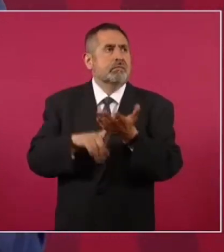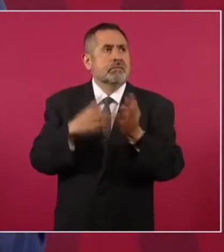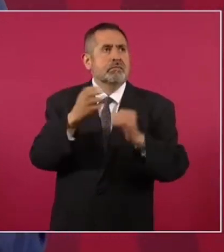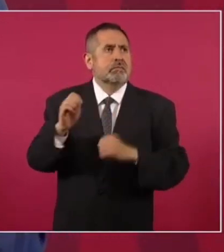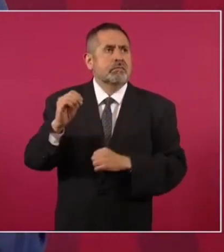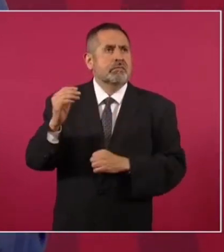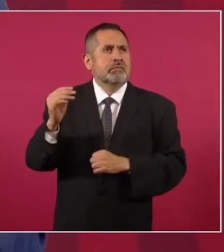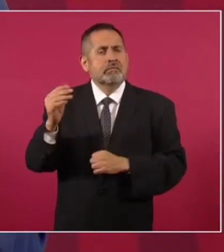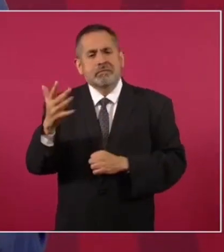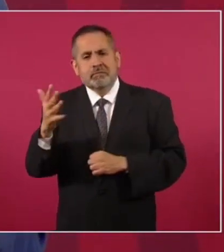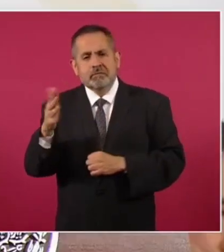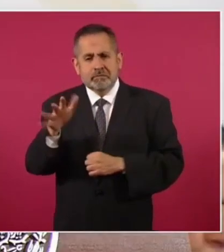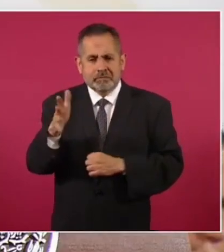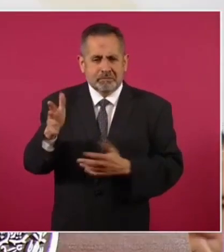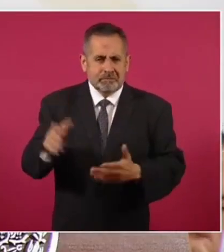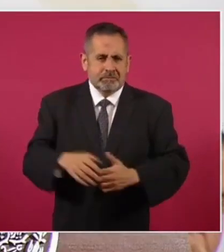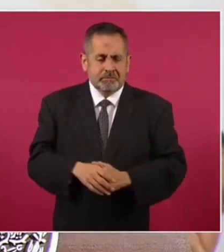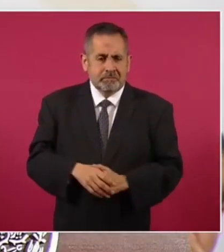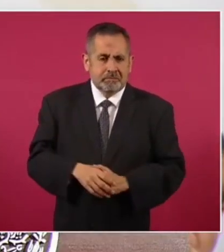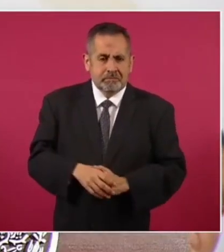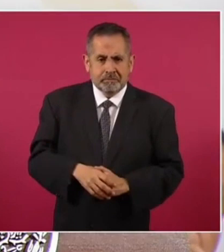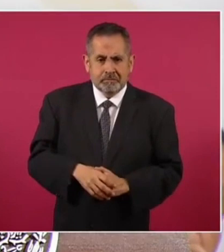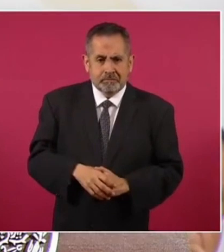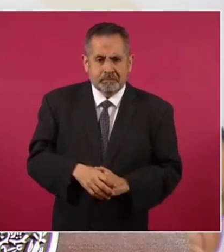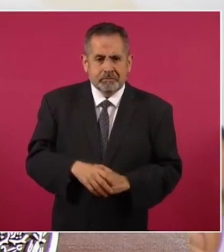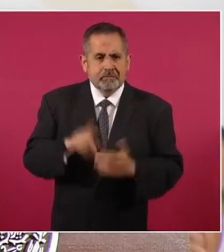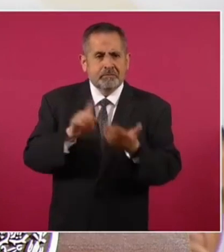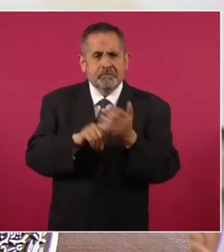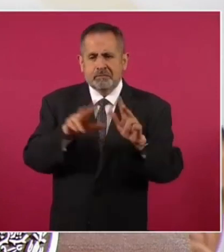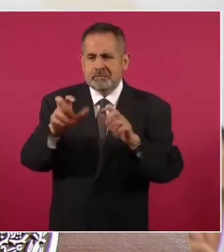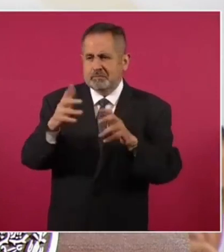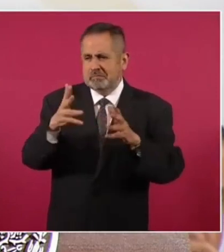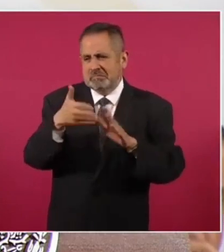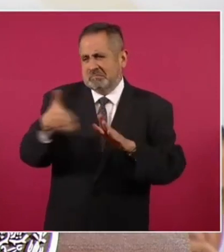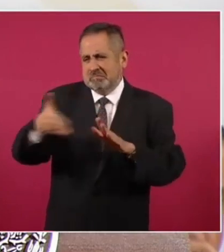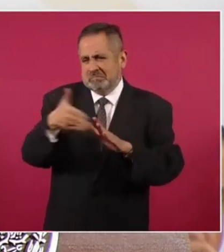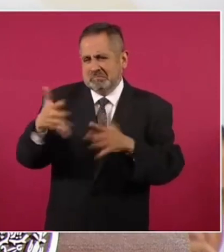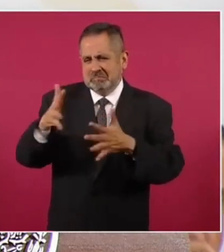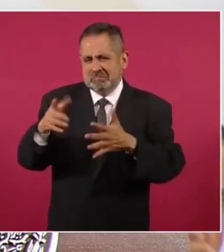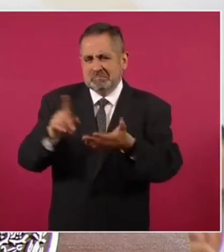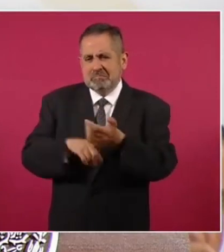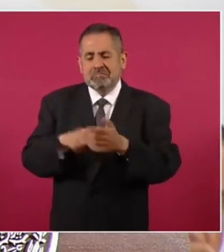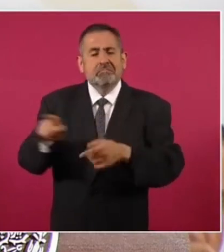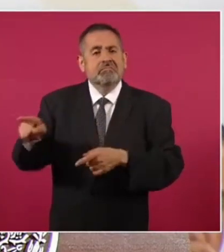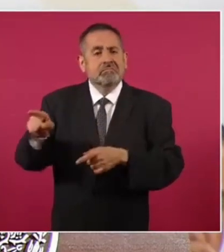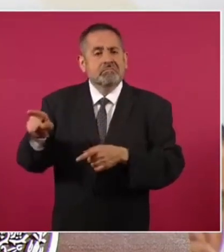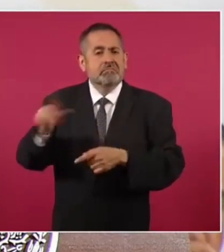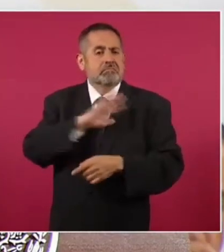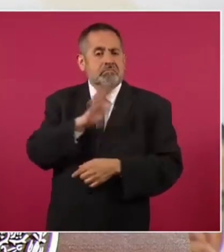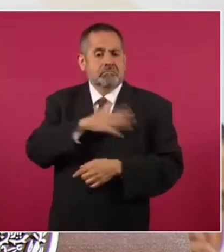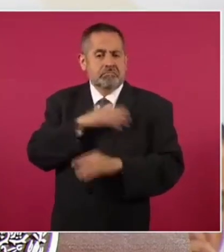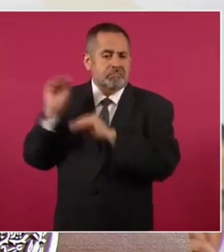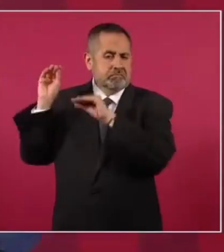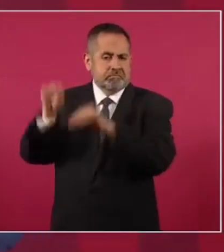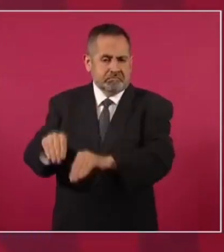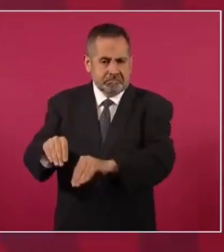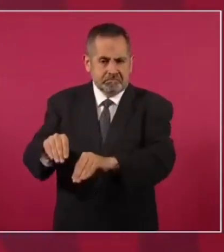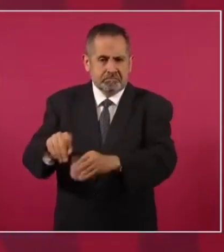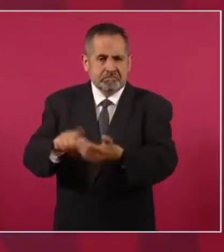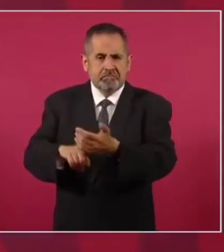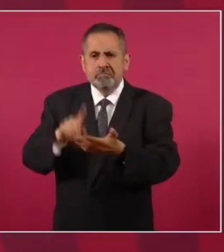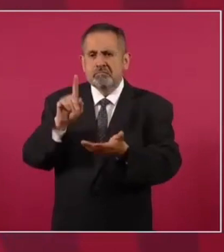de haber llegado de España a principios